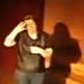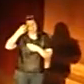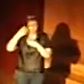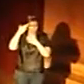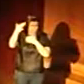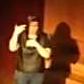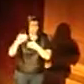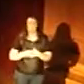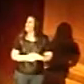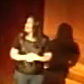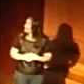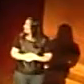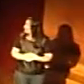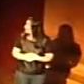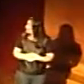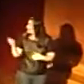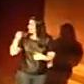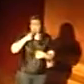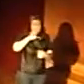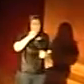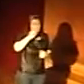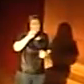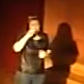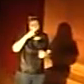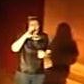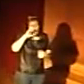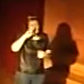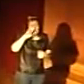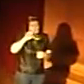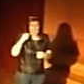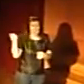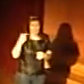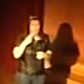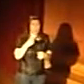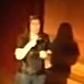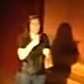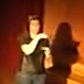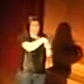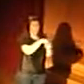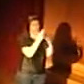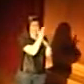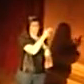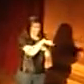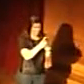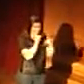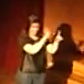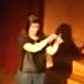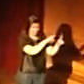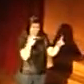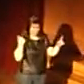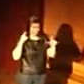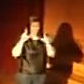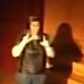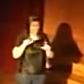parcerisa que yo creo que obra que que está ahora expuesta en en las salas de del museo parcerisa ella el